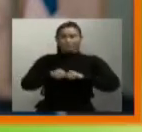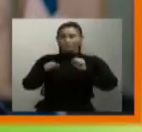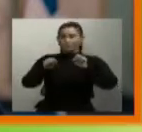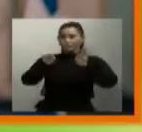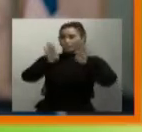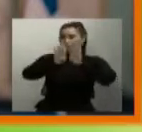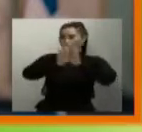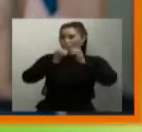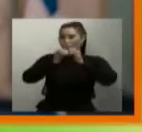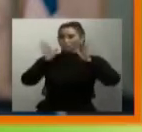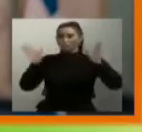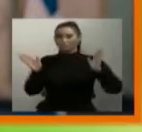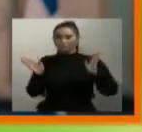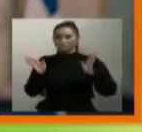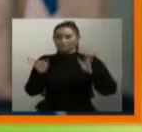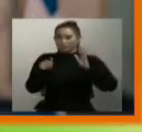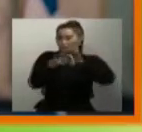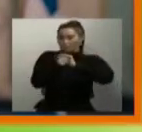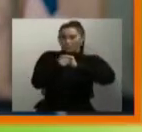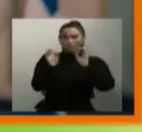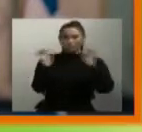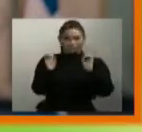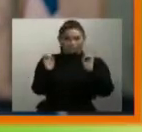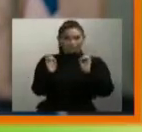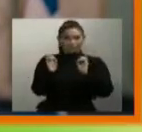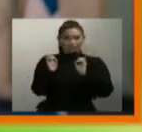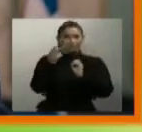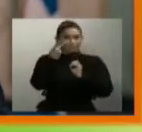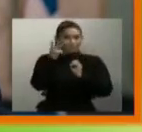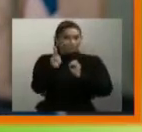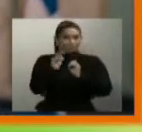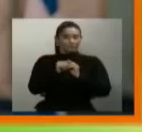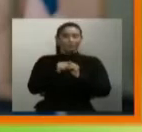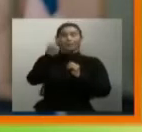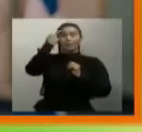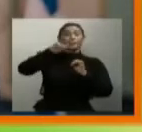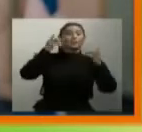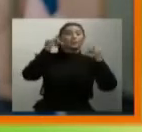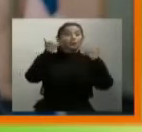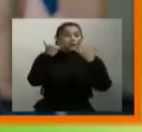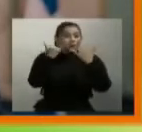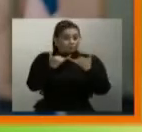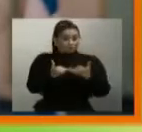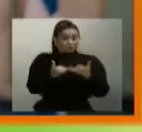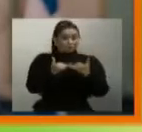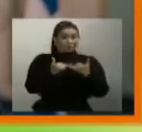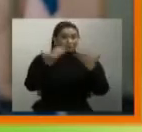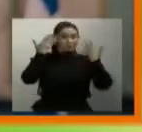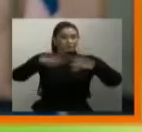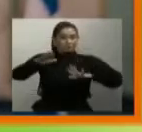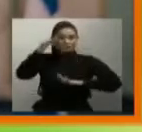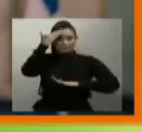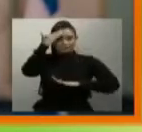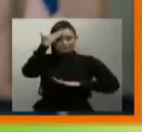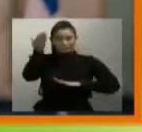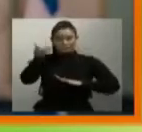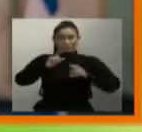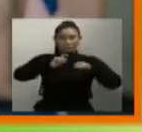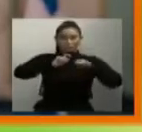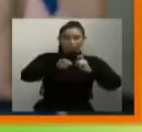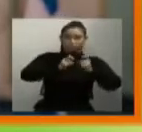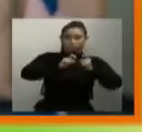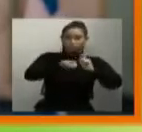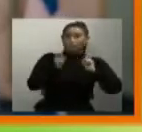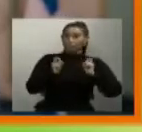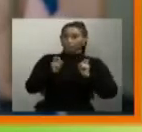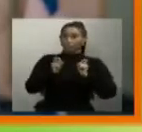significando todo lo que son las provincias dándole a cada provincia a cada ministro a cada director